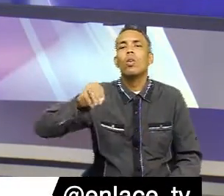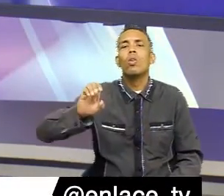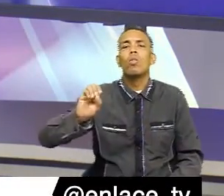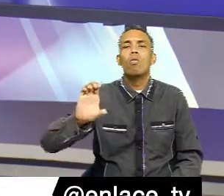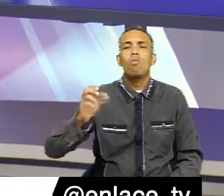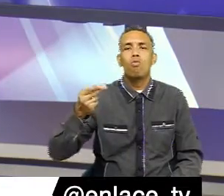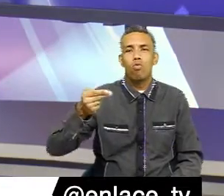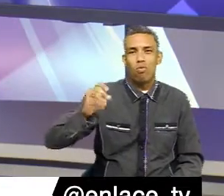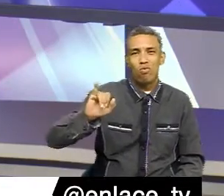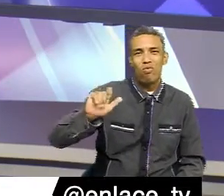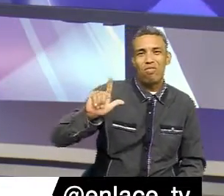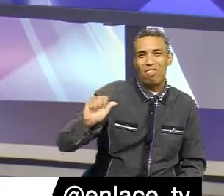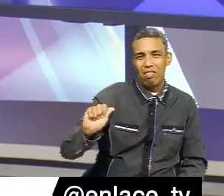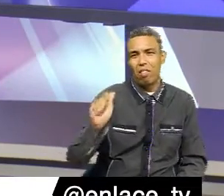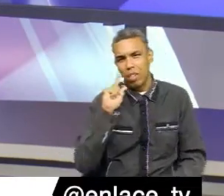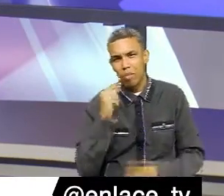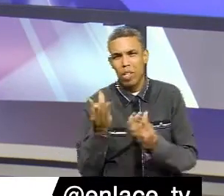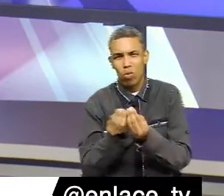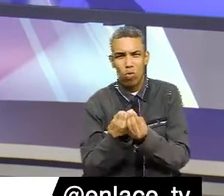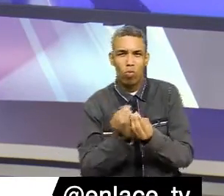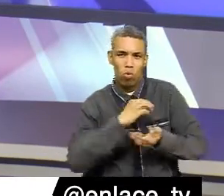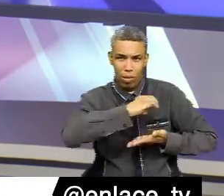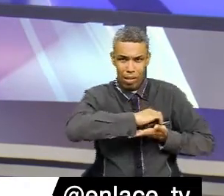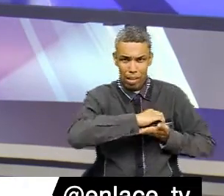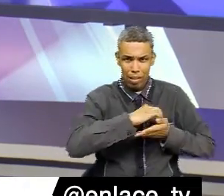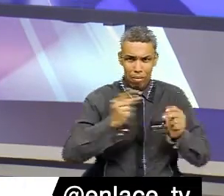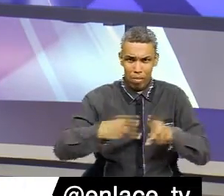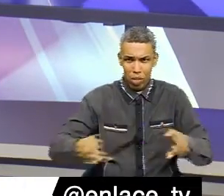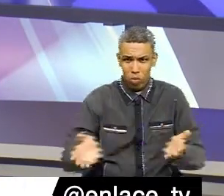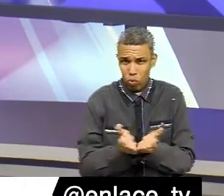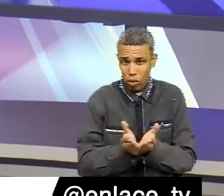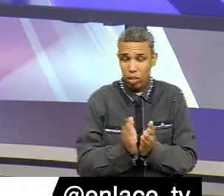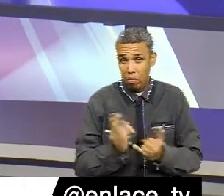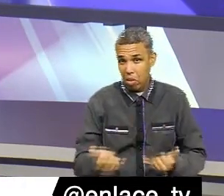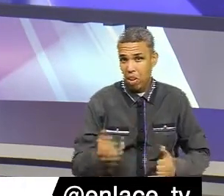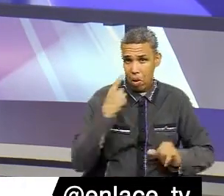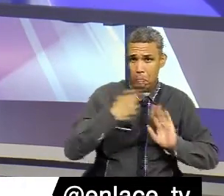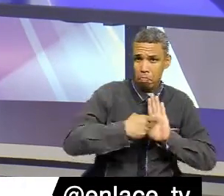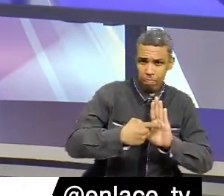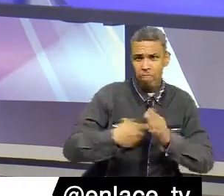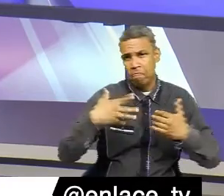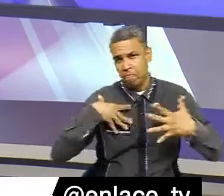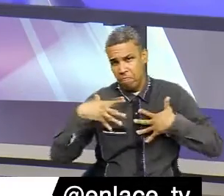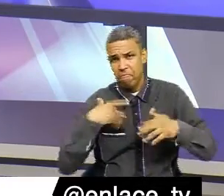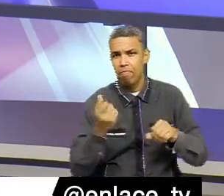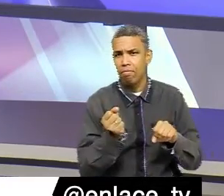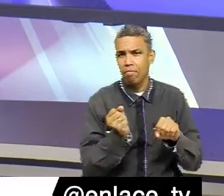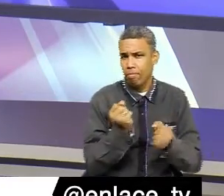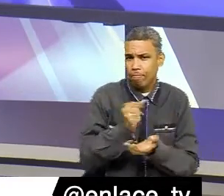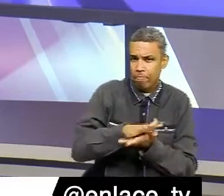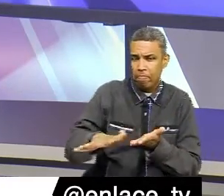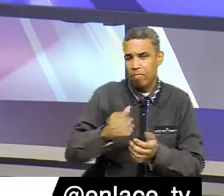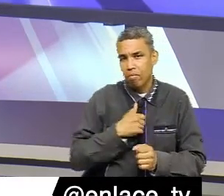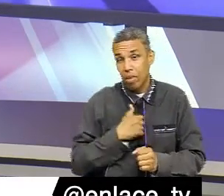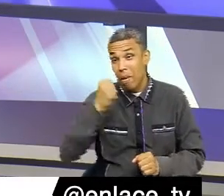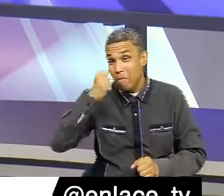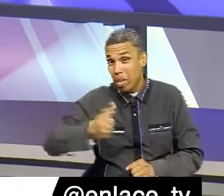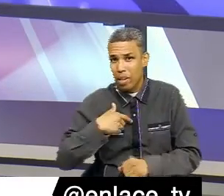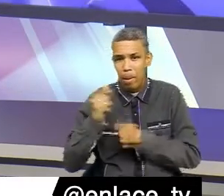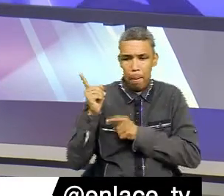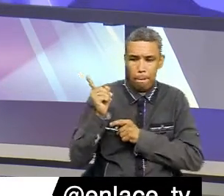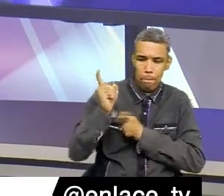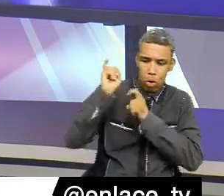hoy a la comunidad la obra que llevarán al cuarto Festival Nacional Estudiantil de Teatro en Bogotá. Mañana viajarán a la capital del país con un